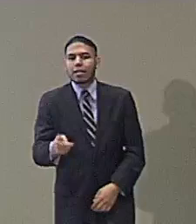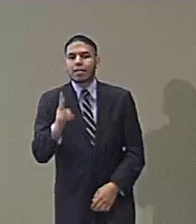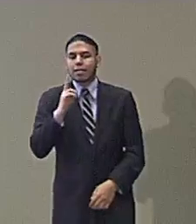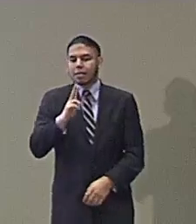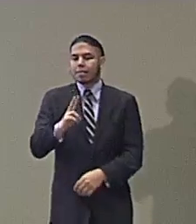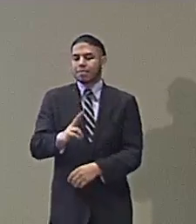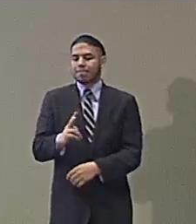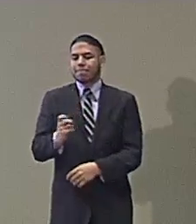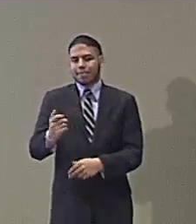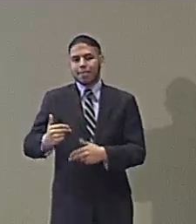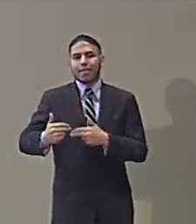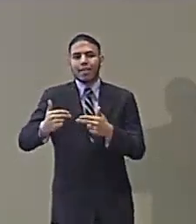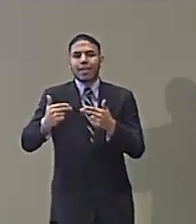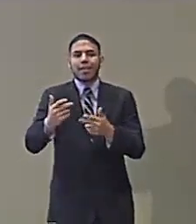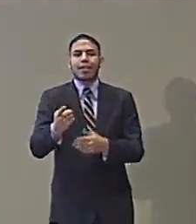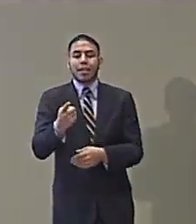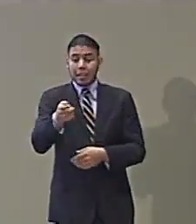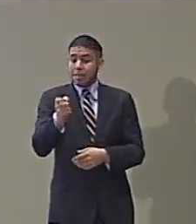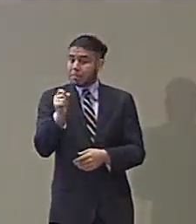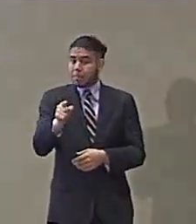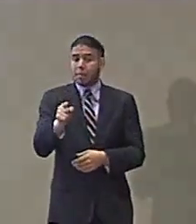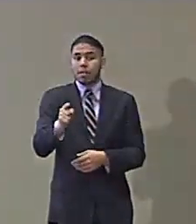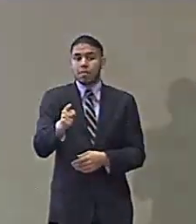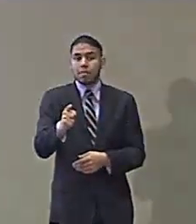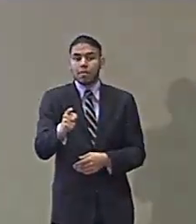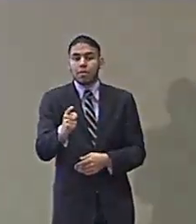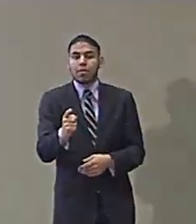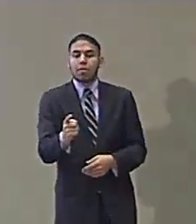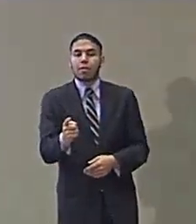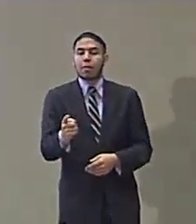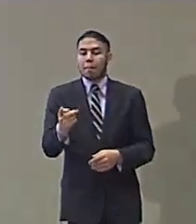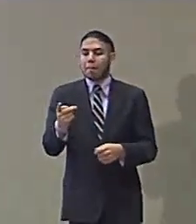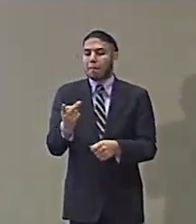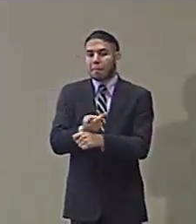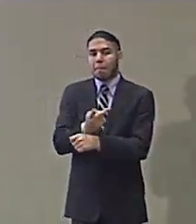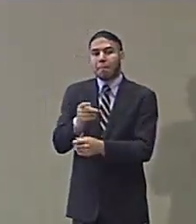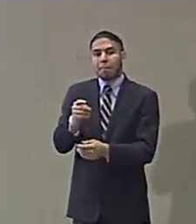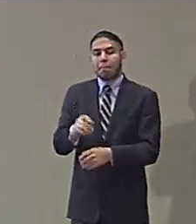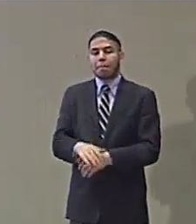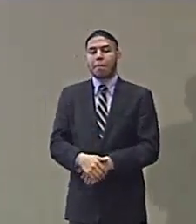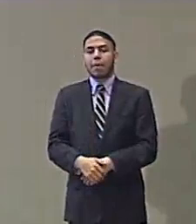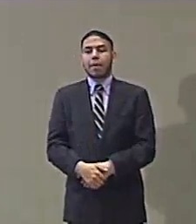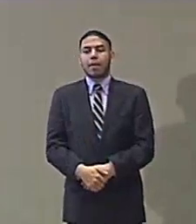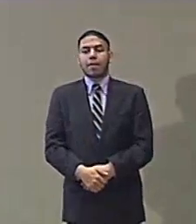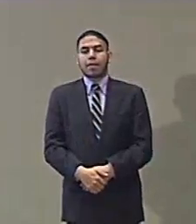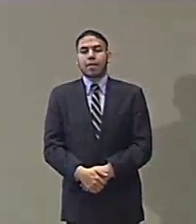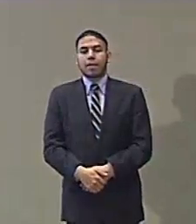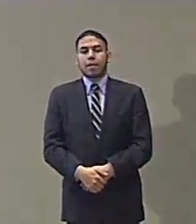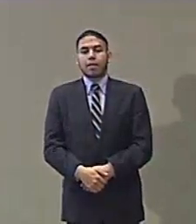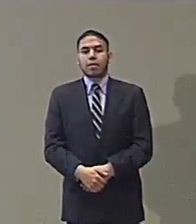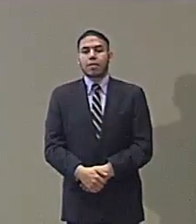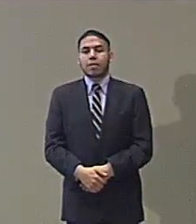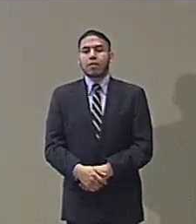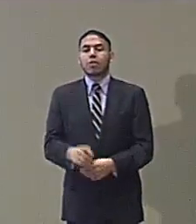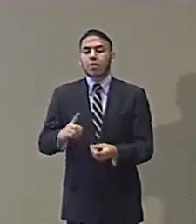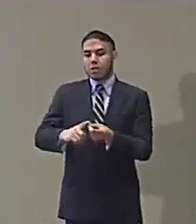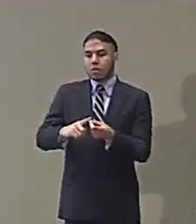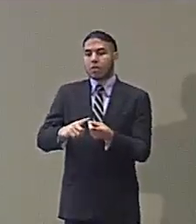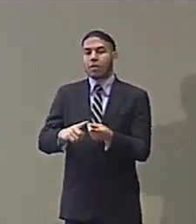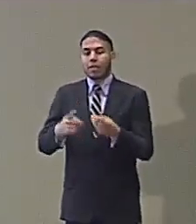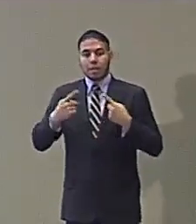alguna manera eso mismo sucede no nada más desde el punto de vista del cliente si no viene